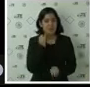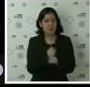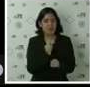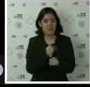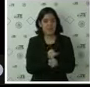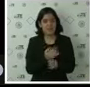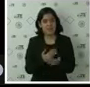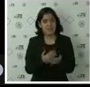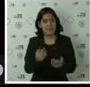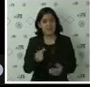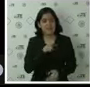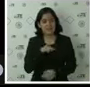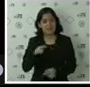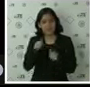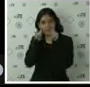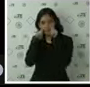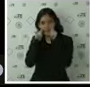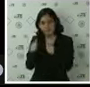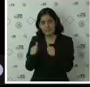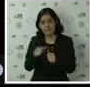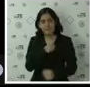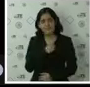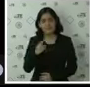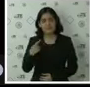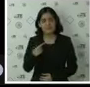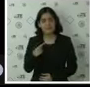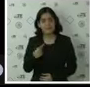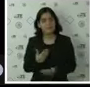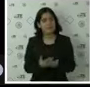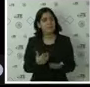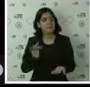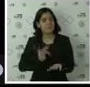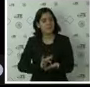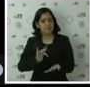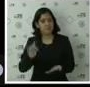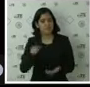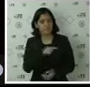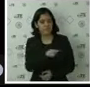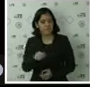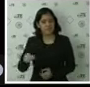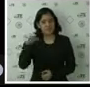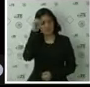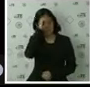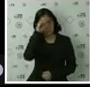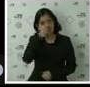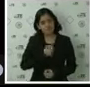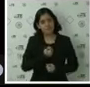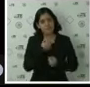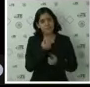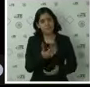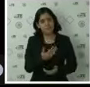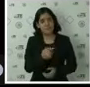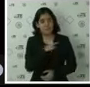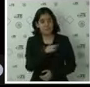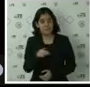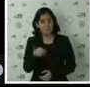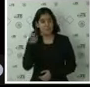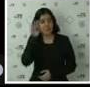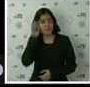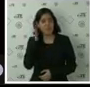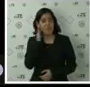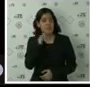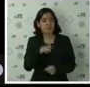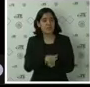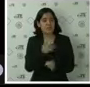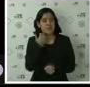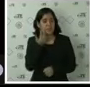que yo les agradezco mucho que estén sentados aquí y nos estén platicando qué expectativas tienen ustedes. Yo daría